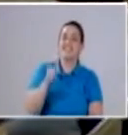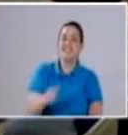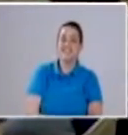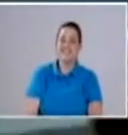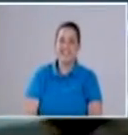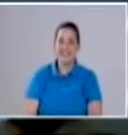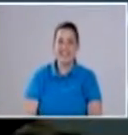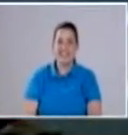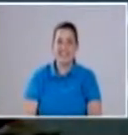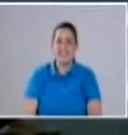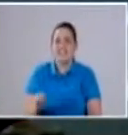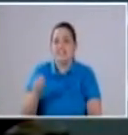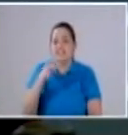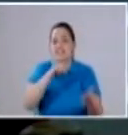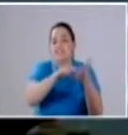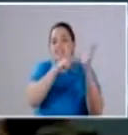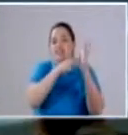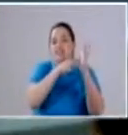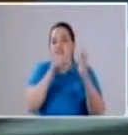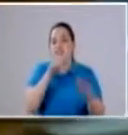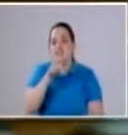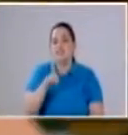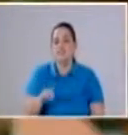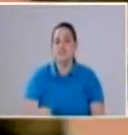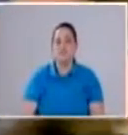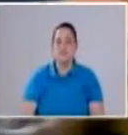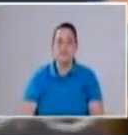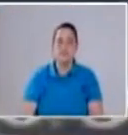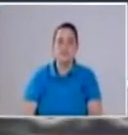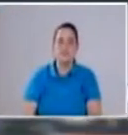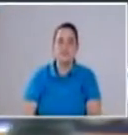¿Y entonces qué significa eso?